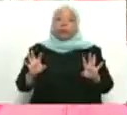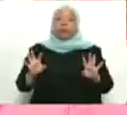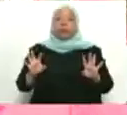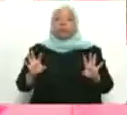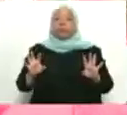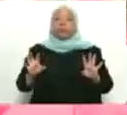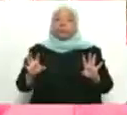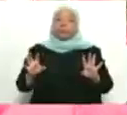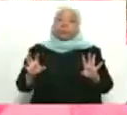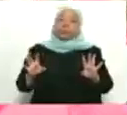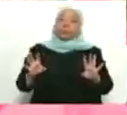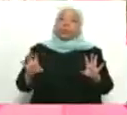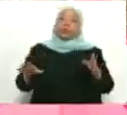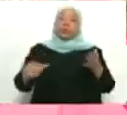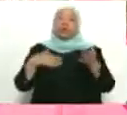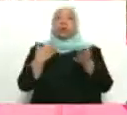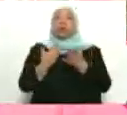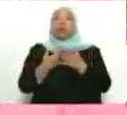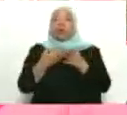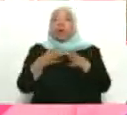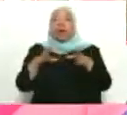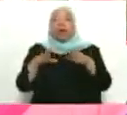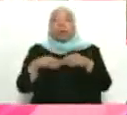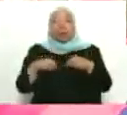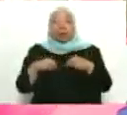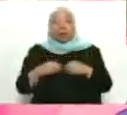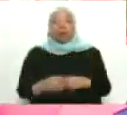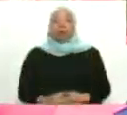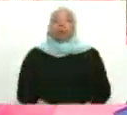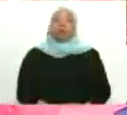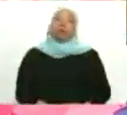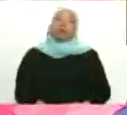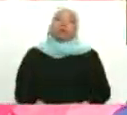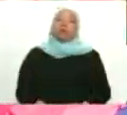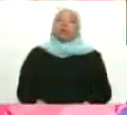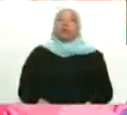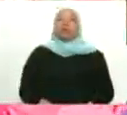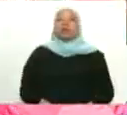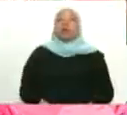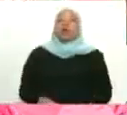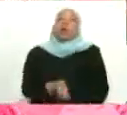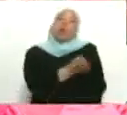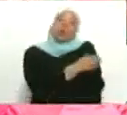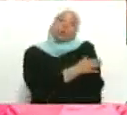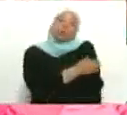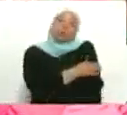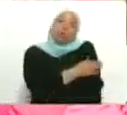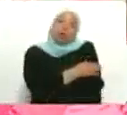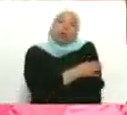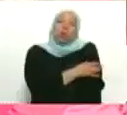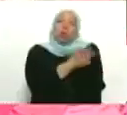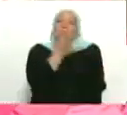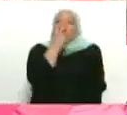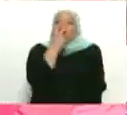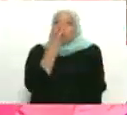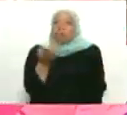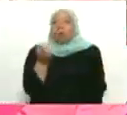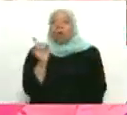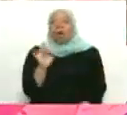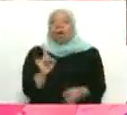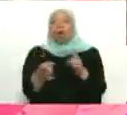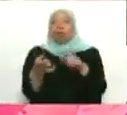hemos ido haciendo este reconocimiento. Y los opositores han visitado algunos